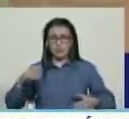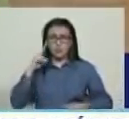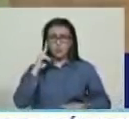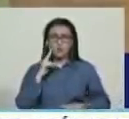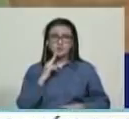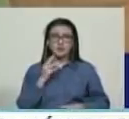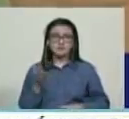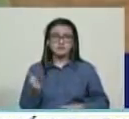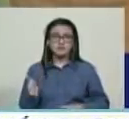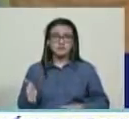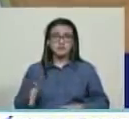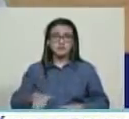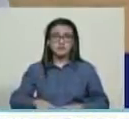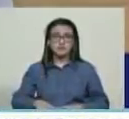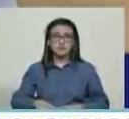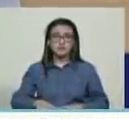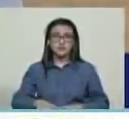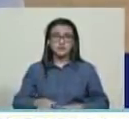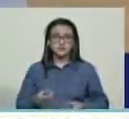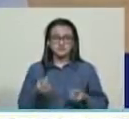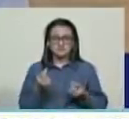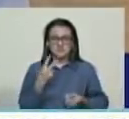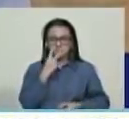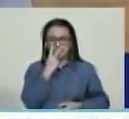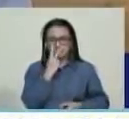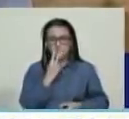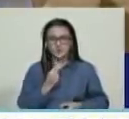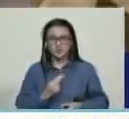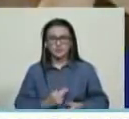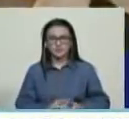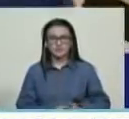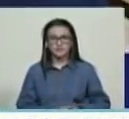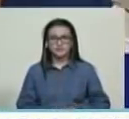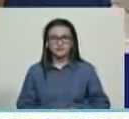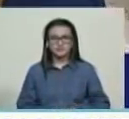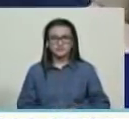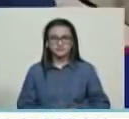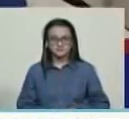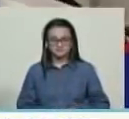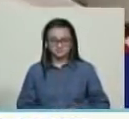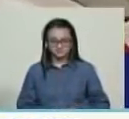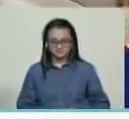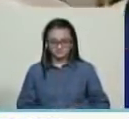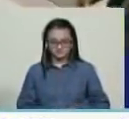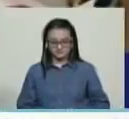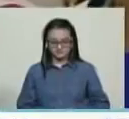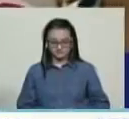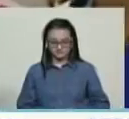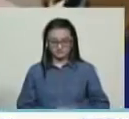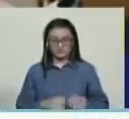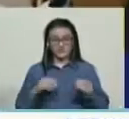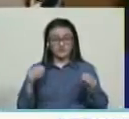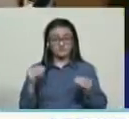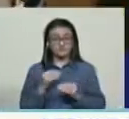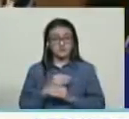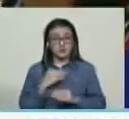murió sin un centavo. Y probablemente pudiéramos decir al